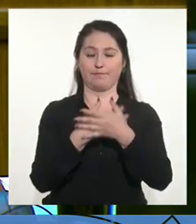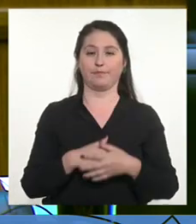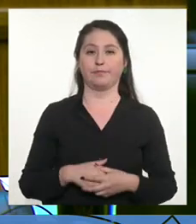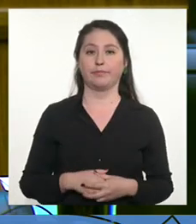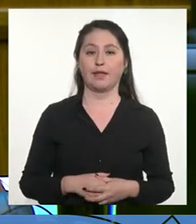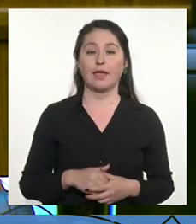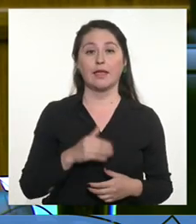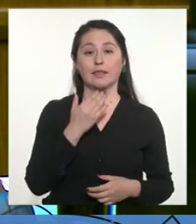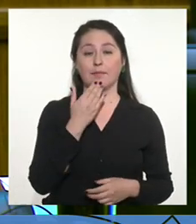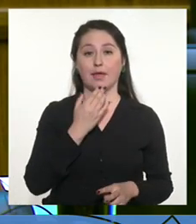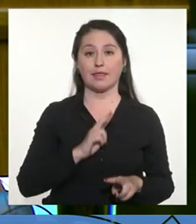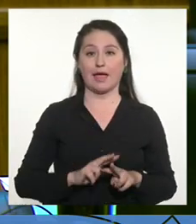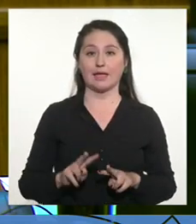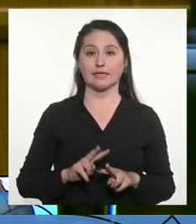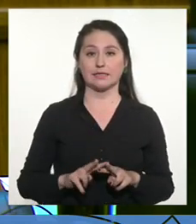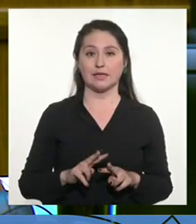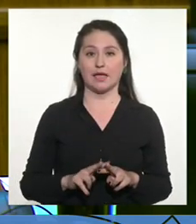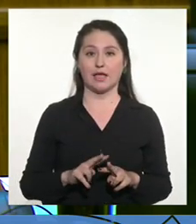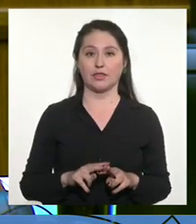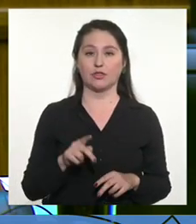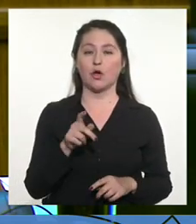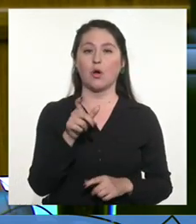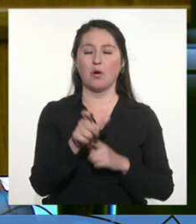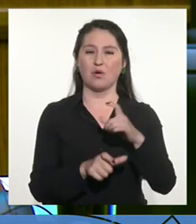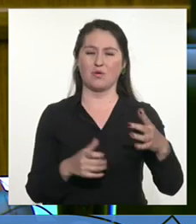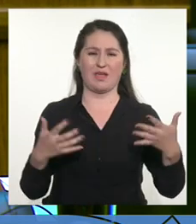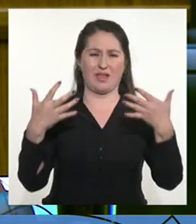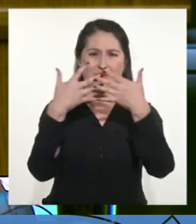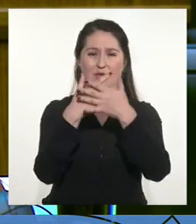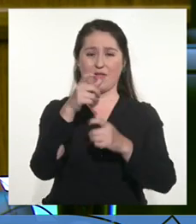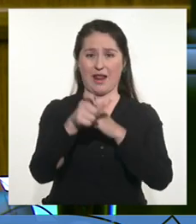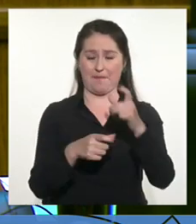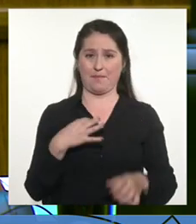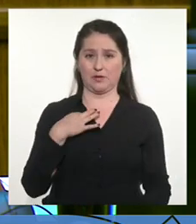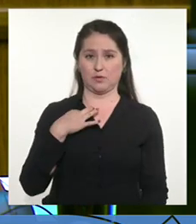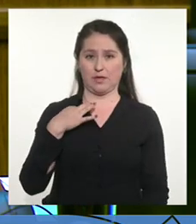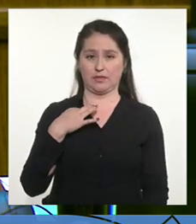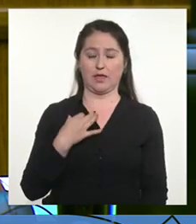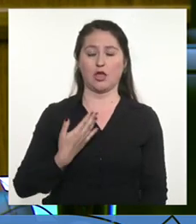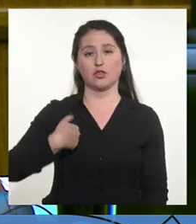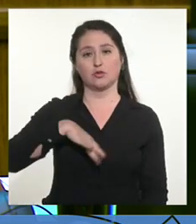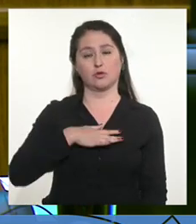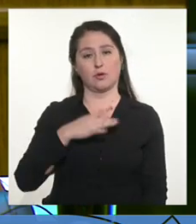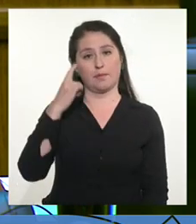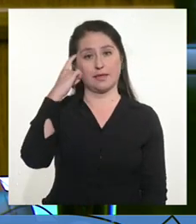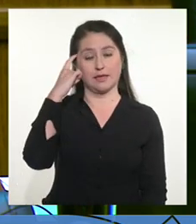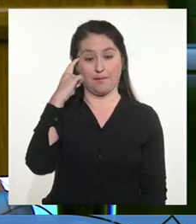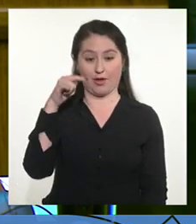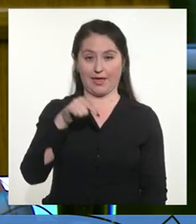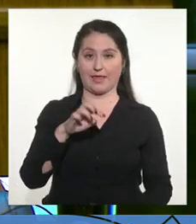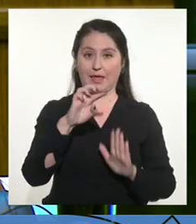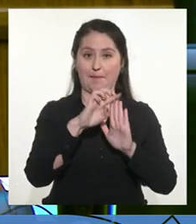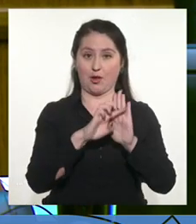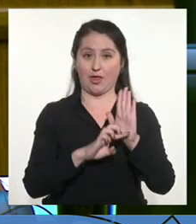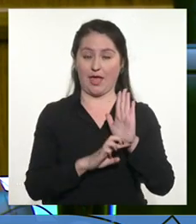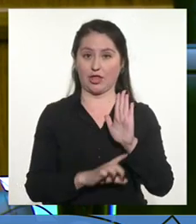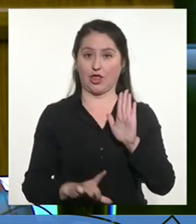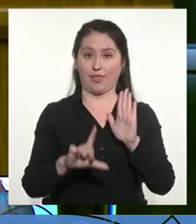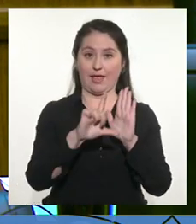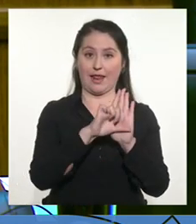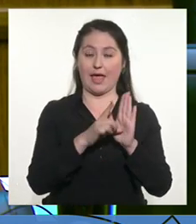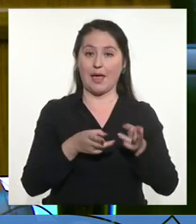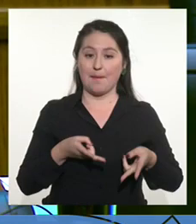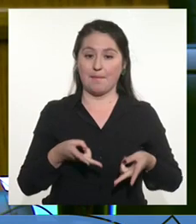generando un perjuicio a la ciudadanía nosotros consideramos que este proyecto de ley va a permitir